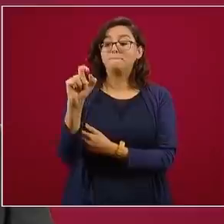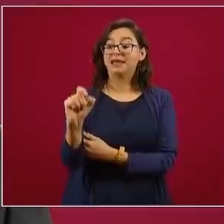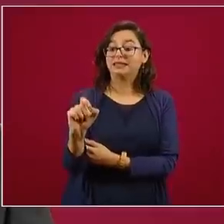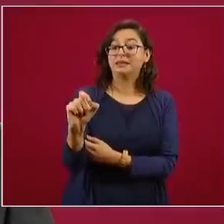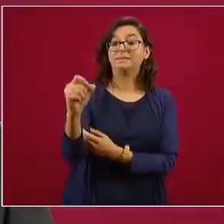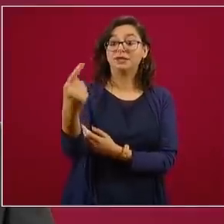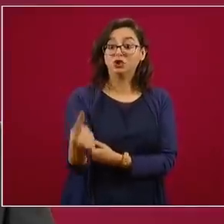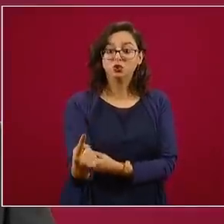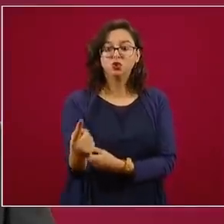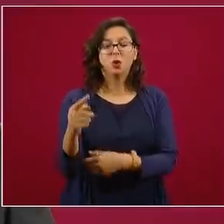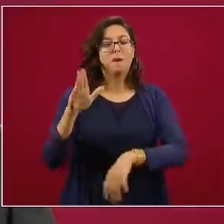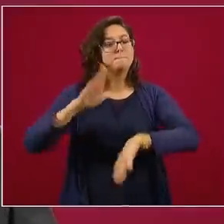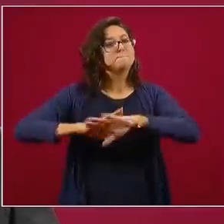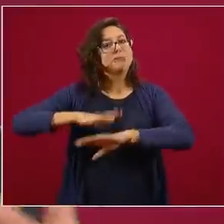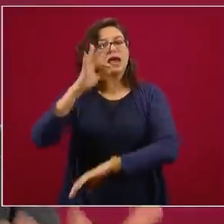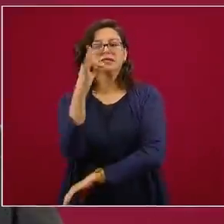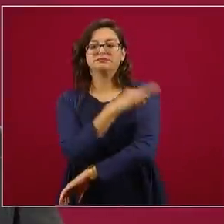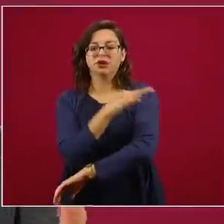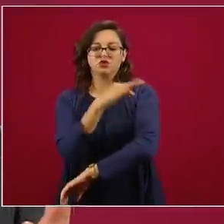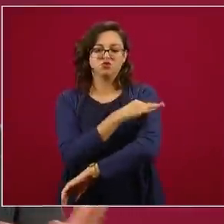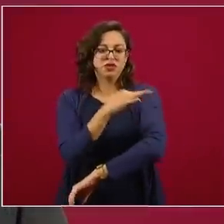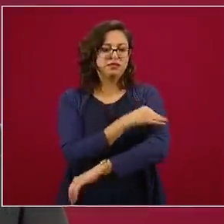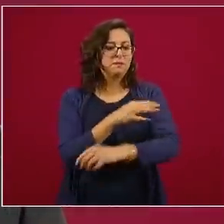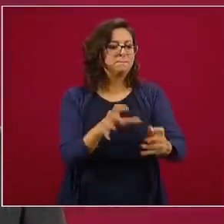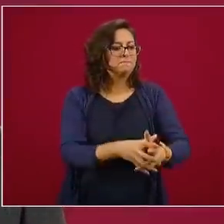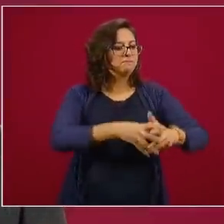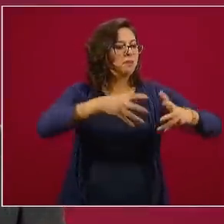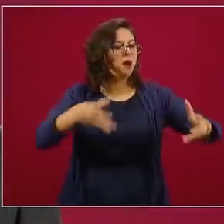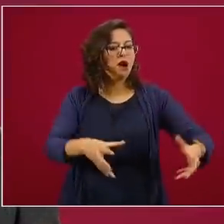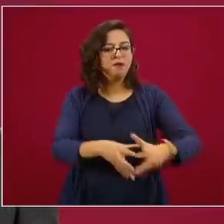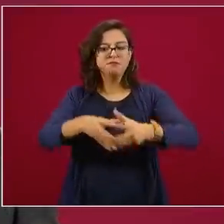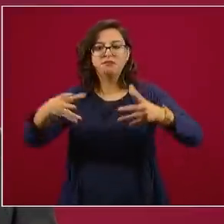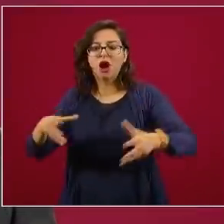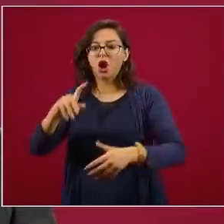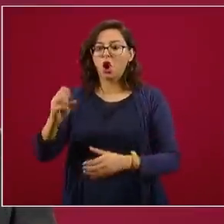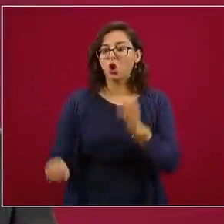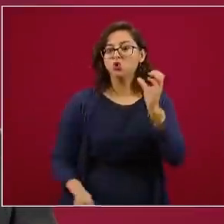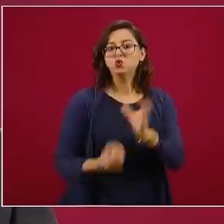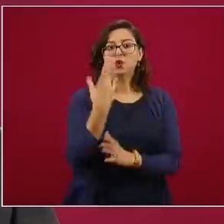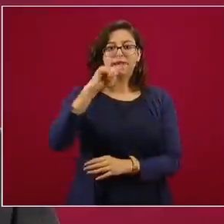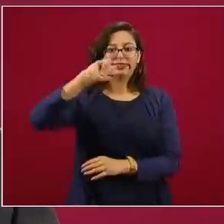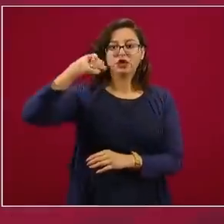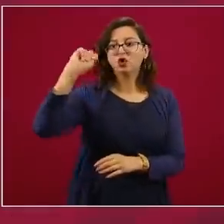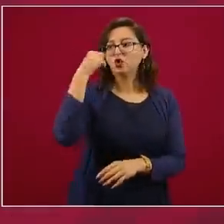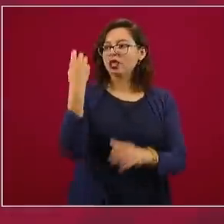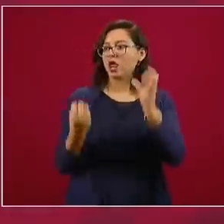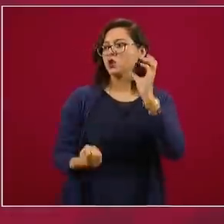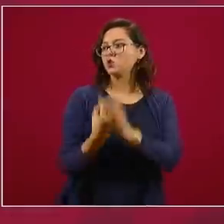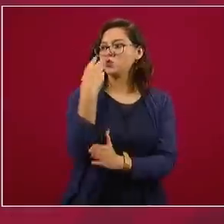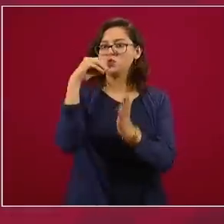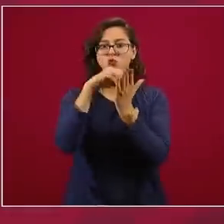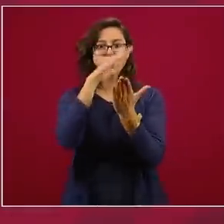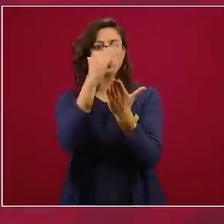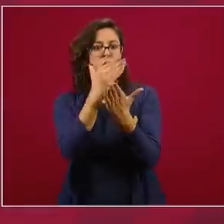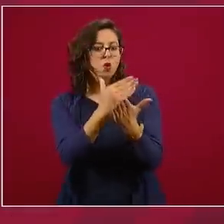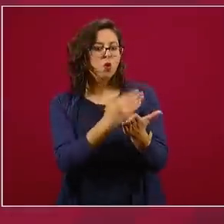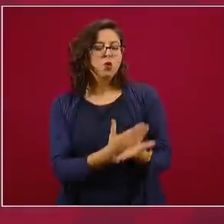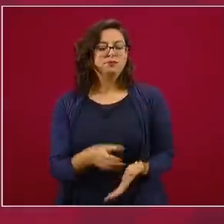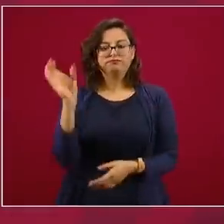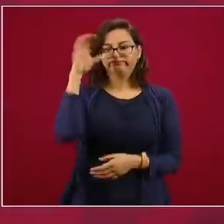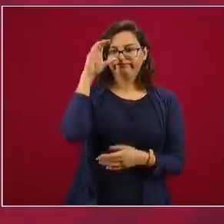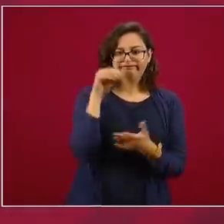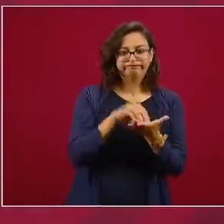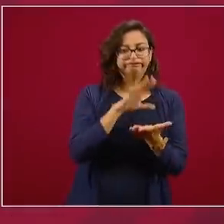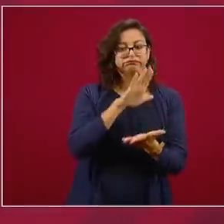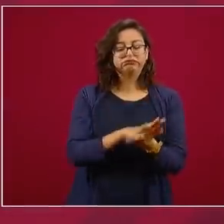han desarrollado más vacunas y con nuevas tecnologías y nuevos fundamentos científicos. ¿Por qué lo digo?